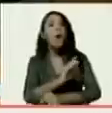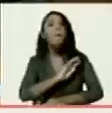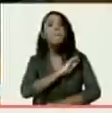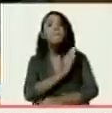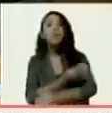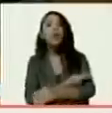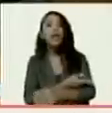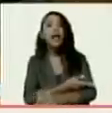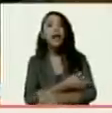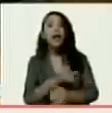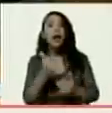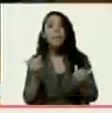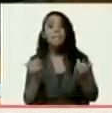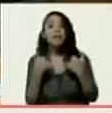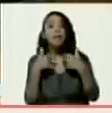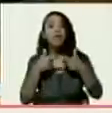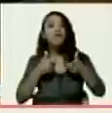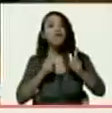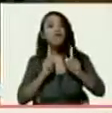Venezuela,